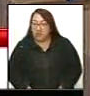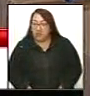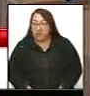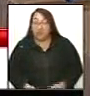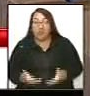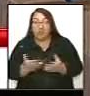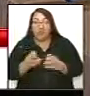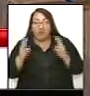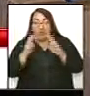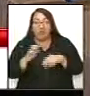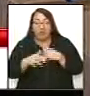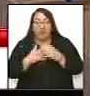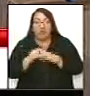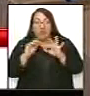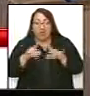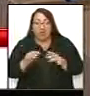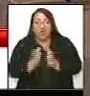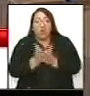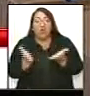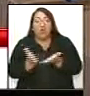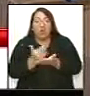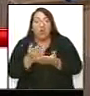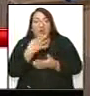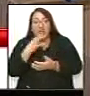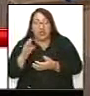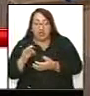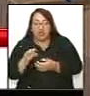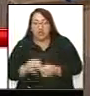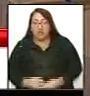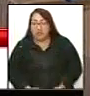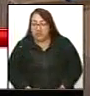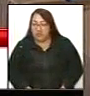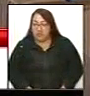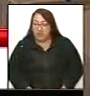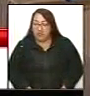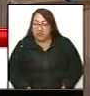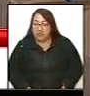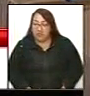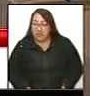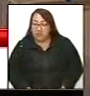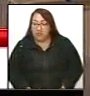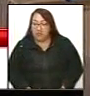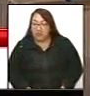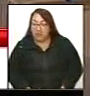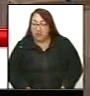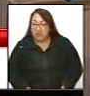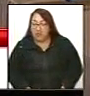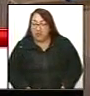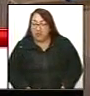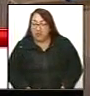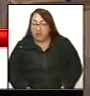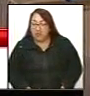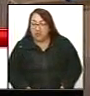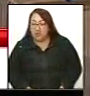investigar y analizar los textos de inglés en relación a lo que cada uno de ustedes ha mencionado. Ese es el primer